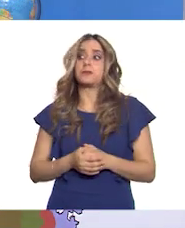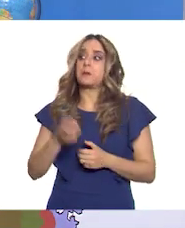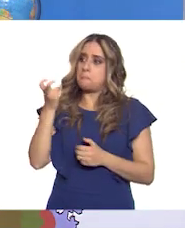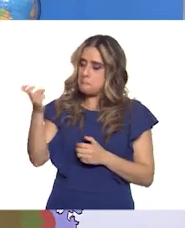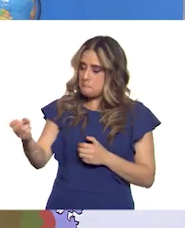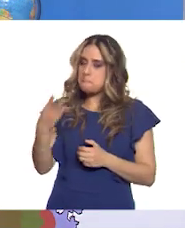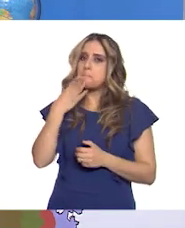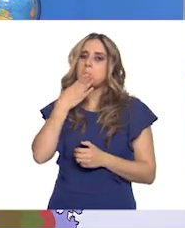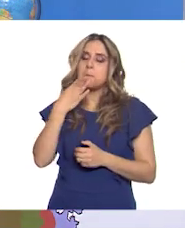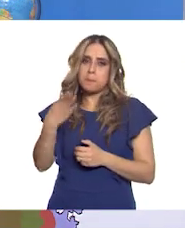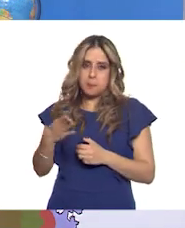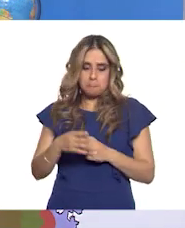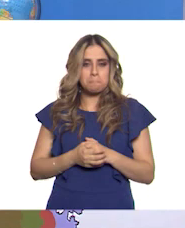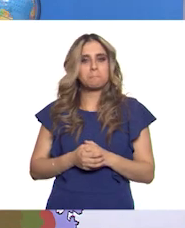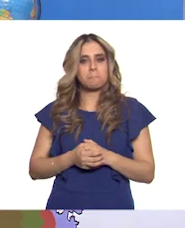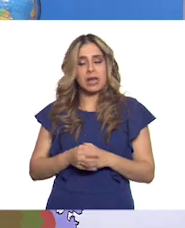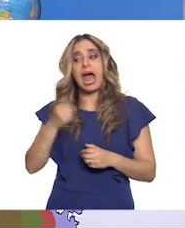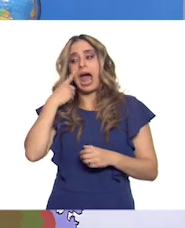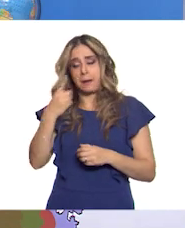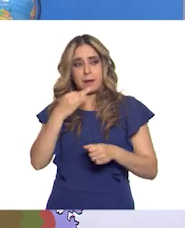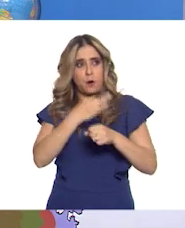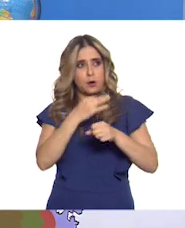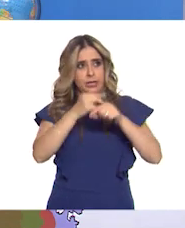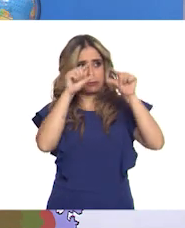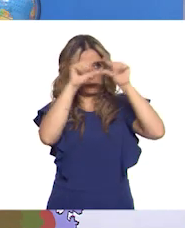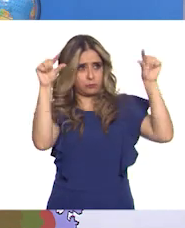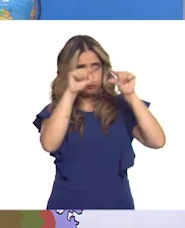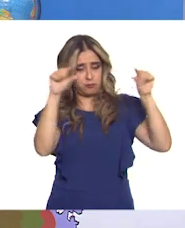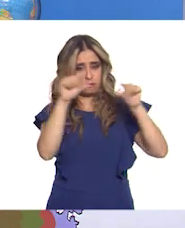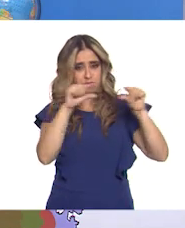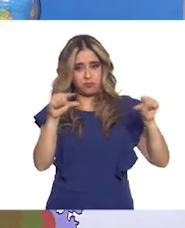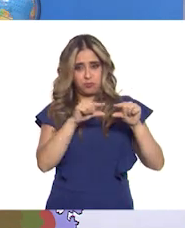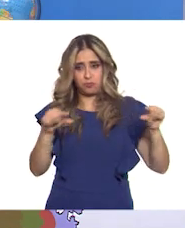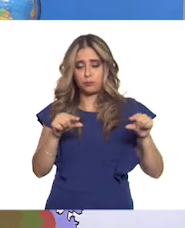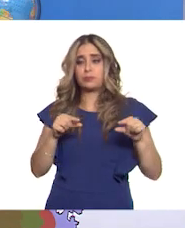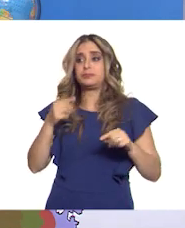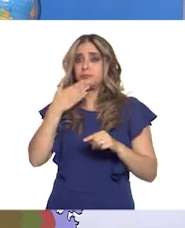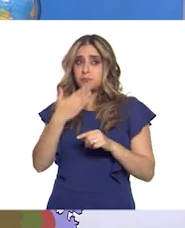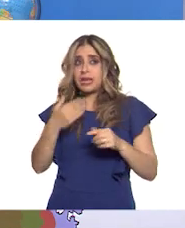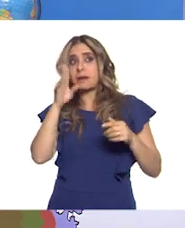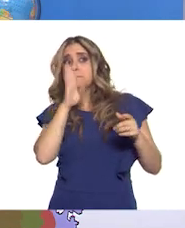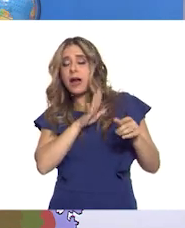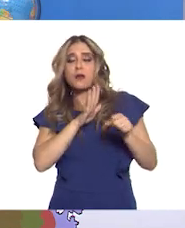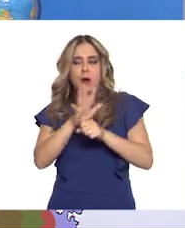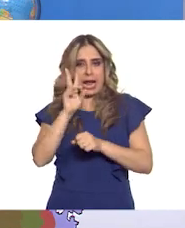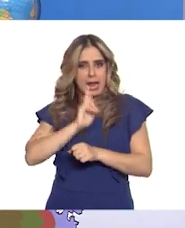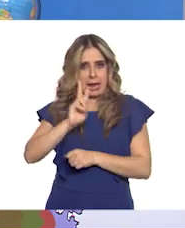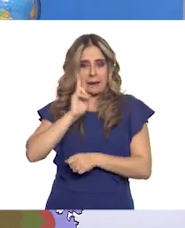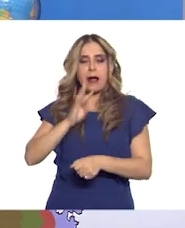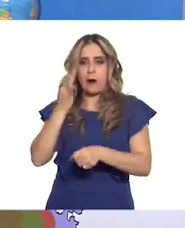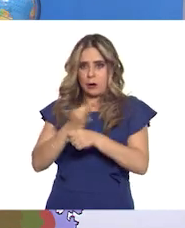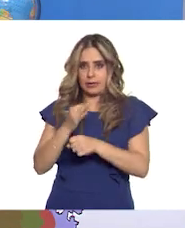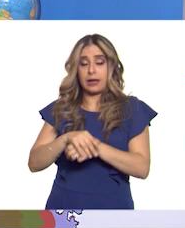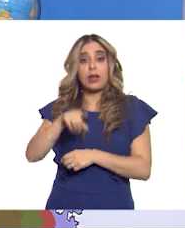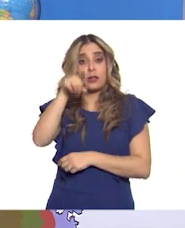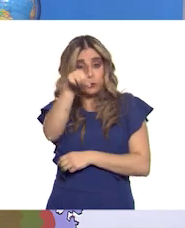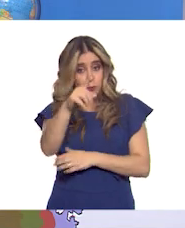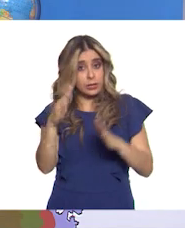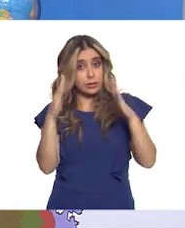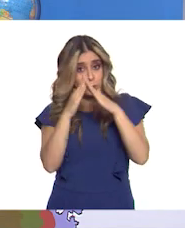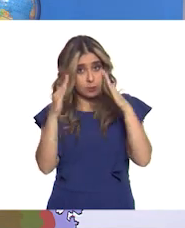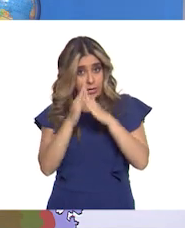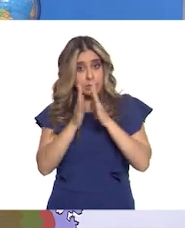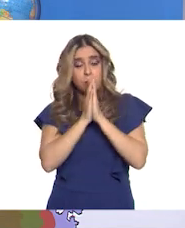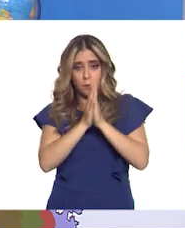cotejo para ver si tu carta cumple con lo que estableciste para estos apartados que ya vimos en la tabla. En casa les pido que vayan